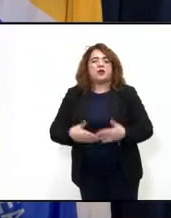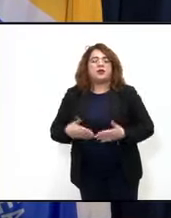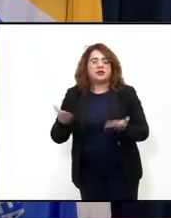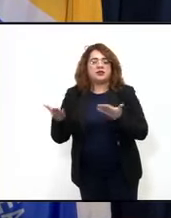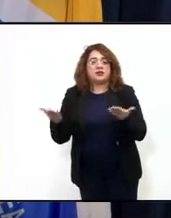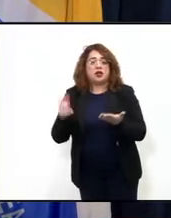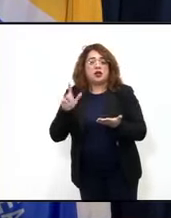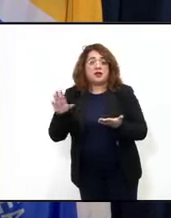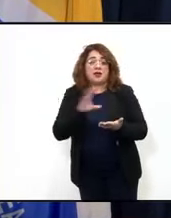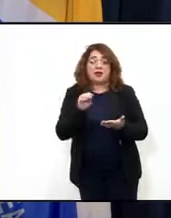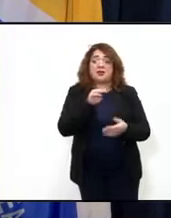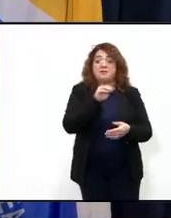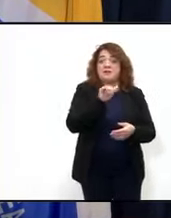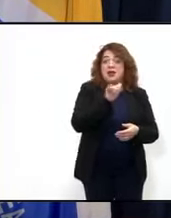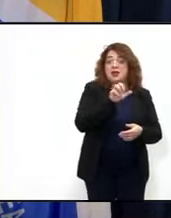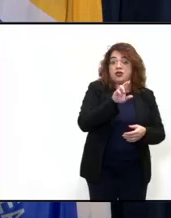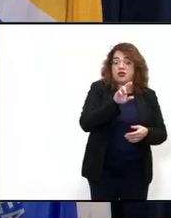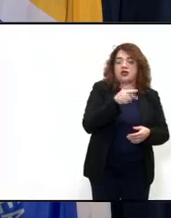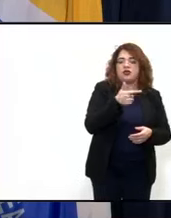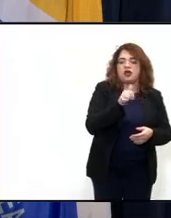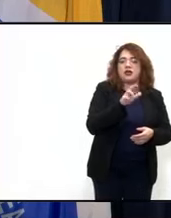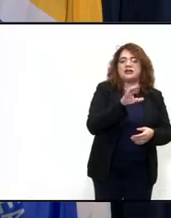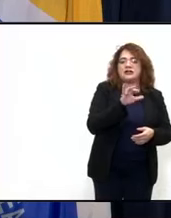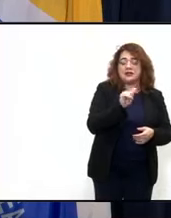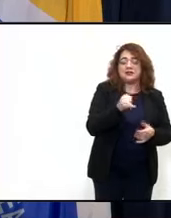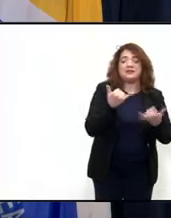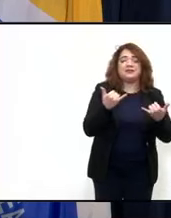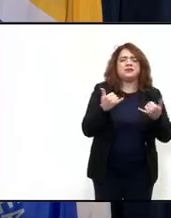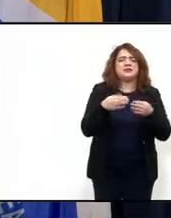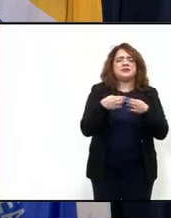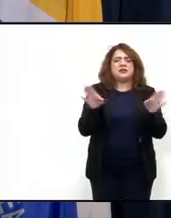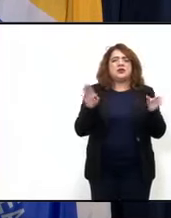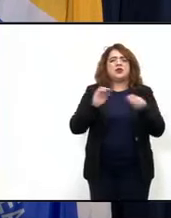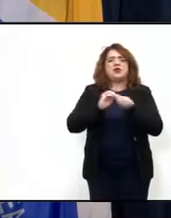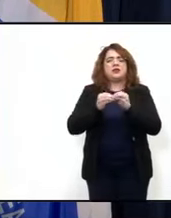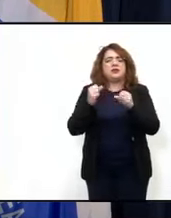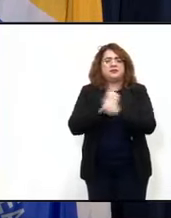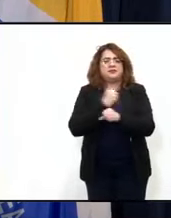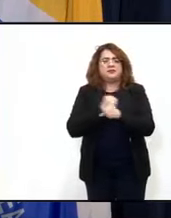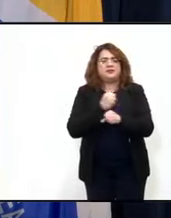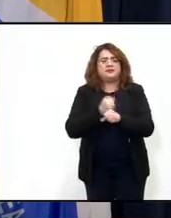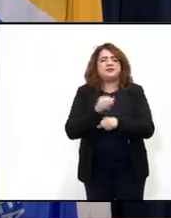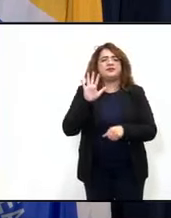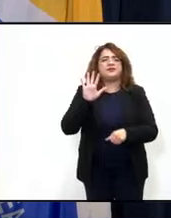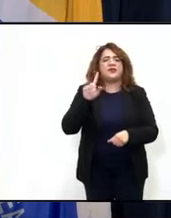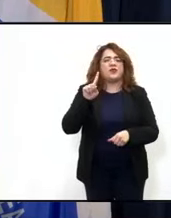de Long Beach. Vamos a empezar con datos generales. A la fecha,